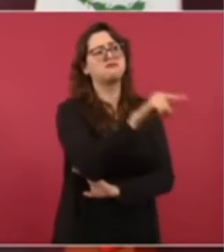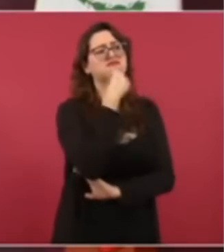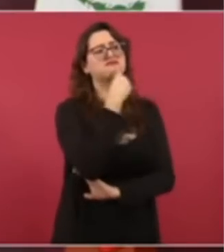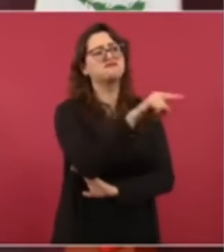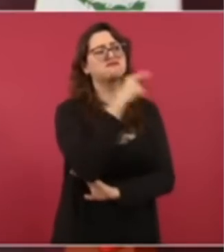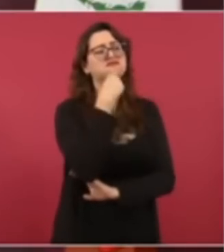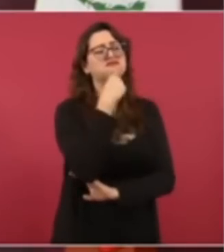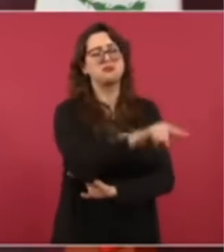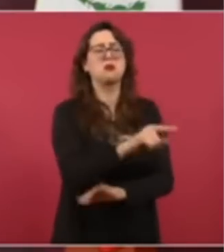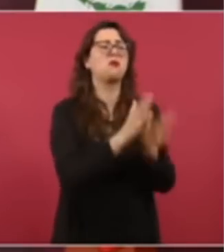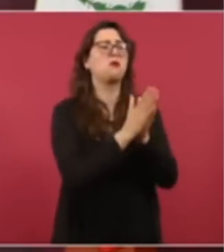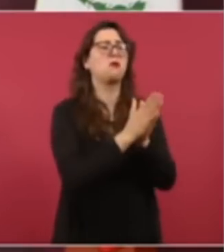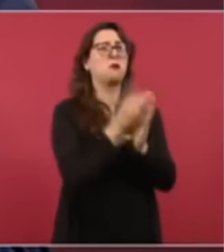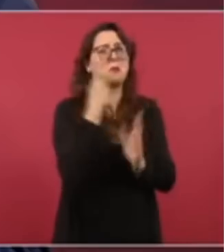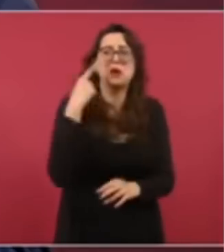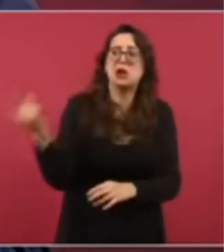al Departamento de Estado,